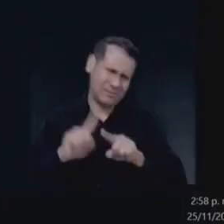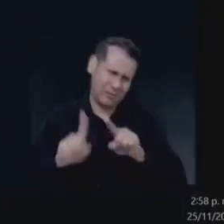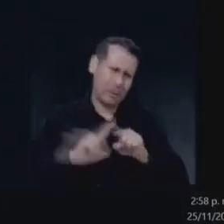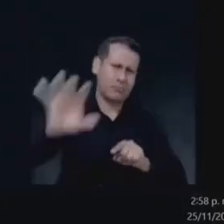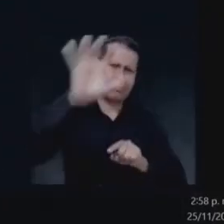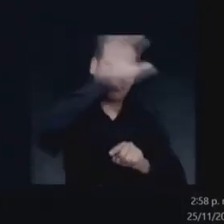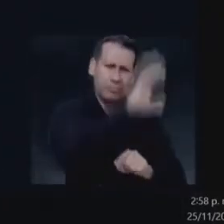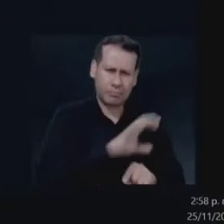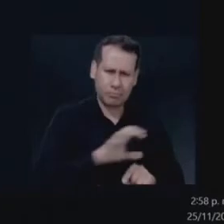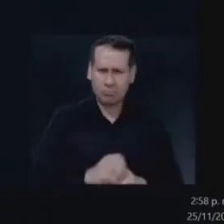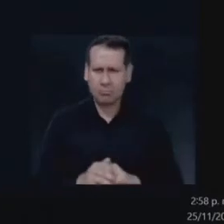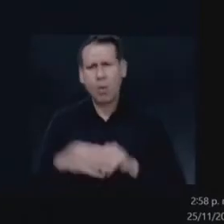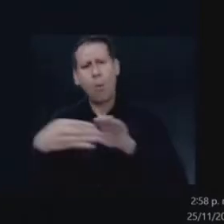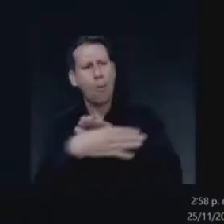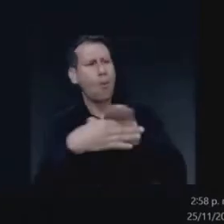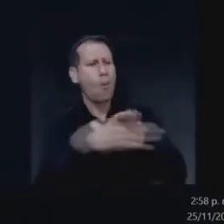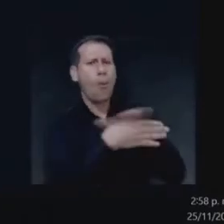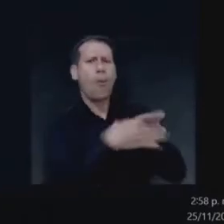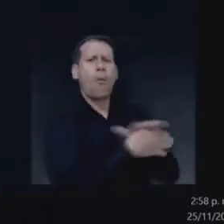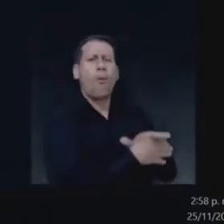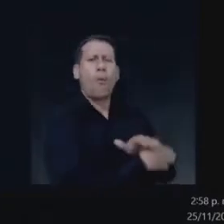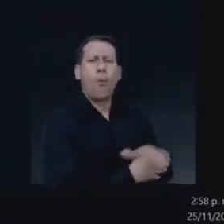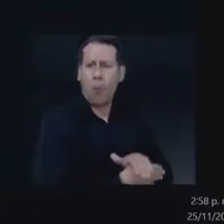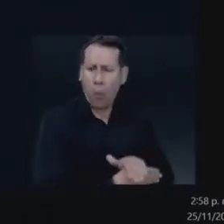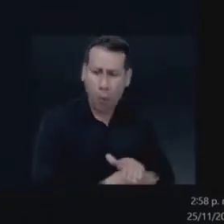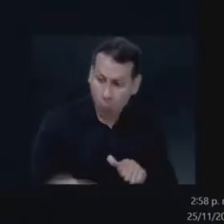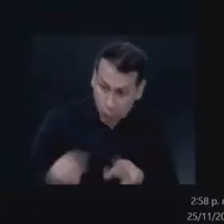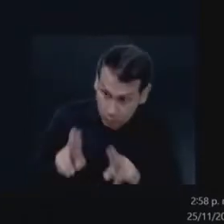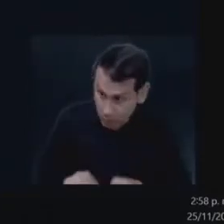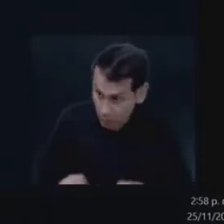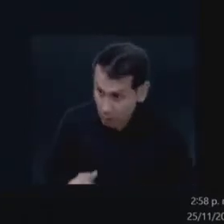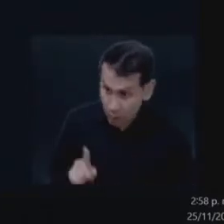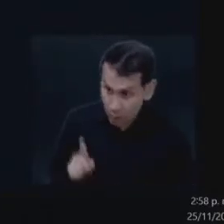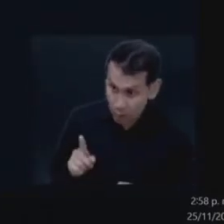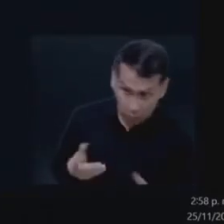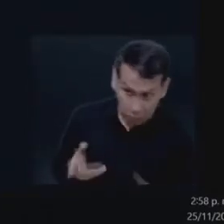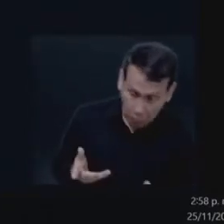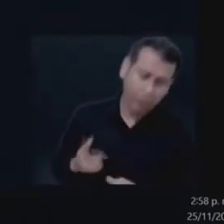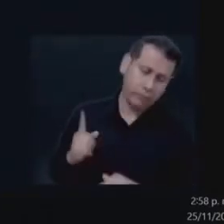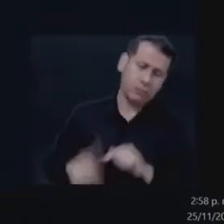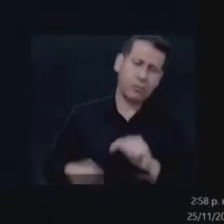pedidos. No es solamente la brecha digital que los